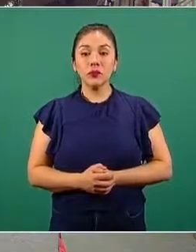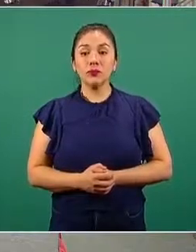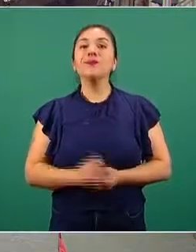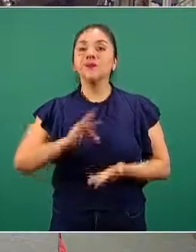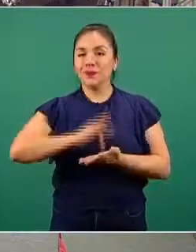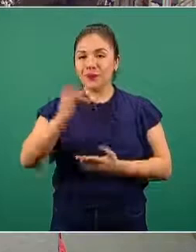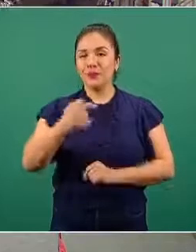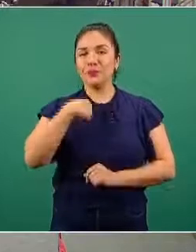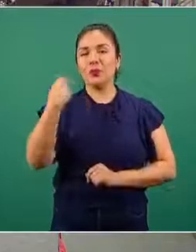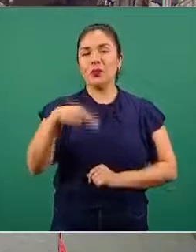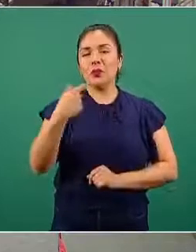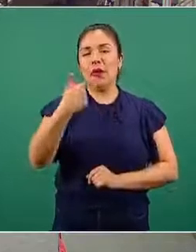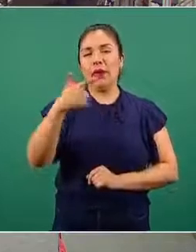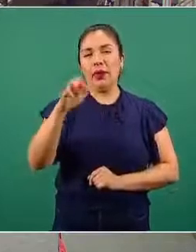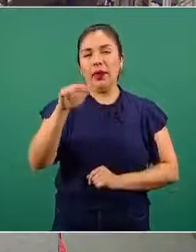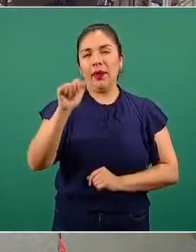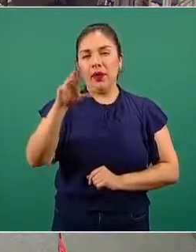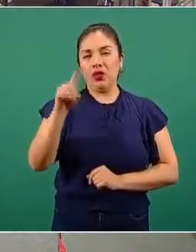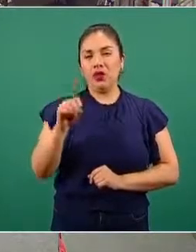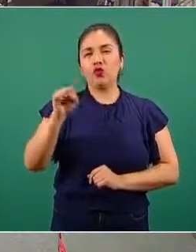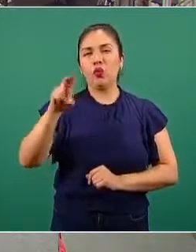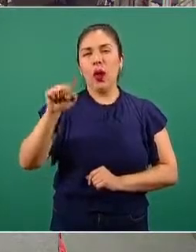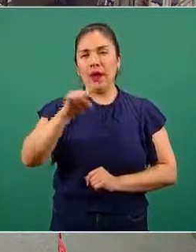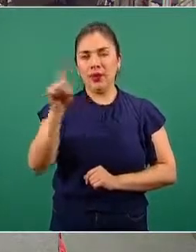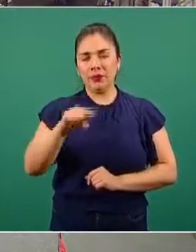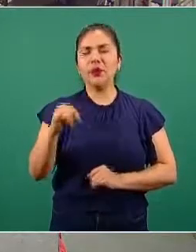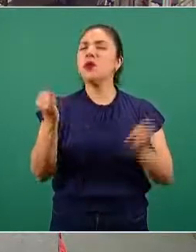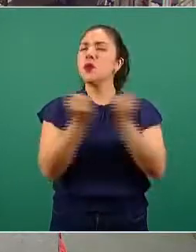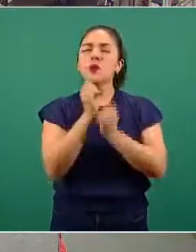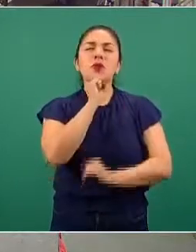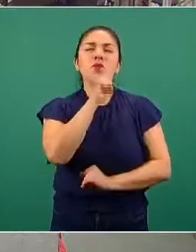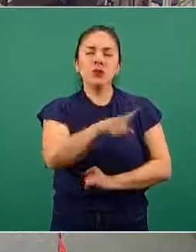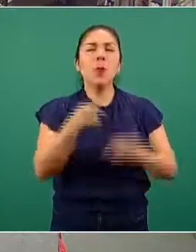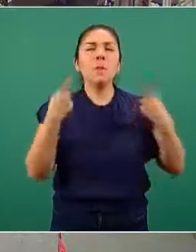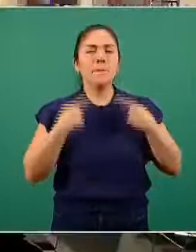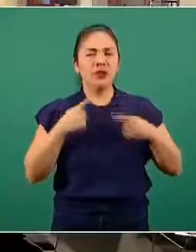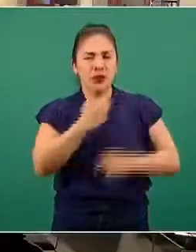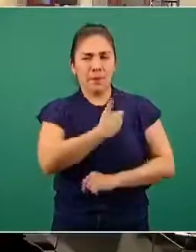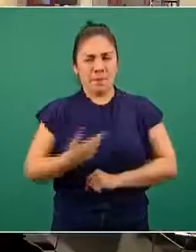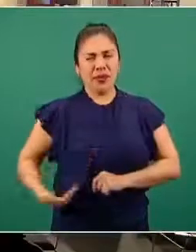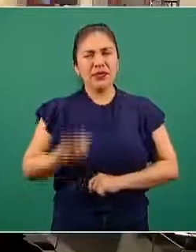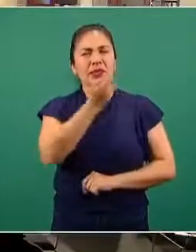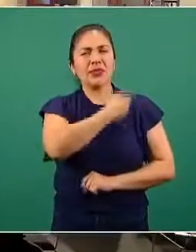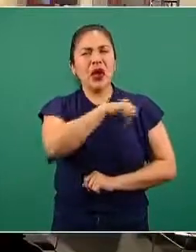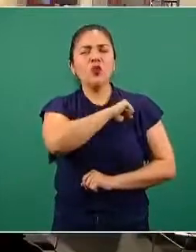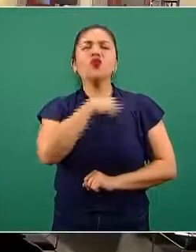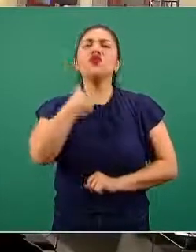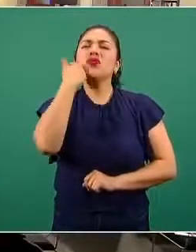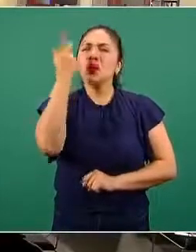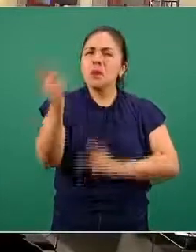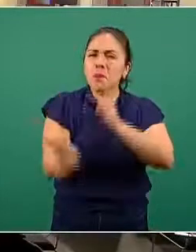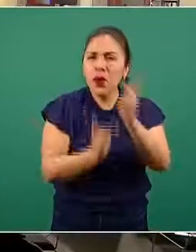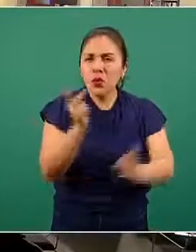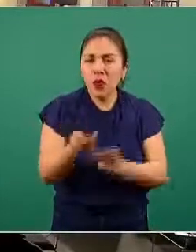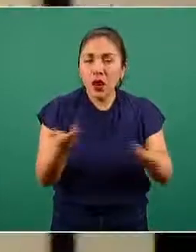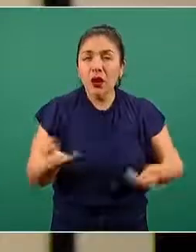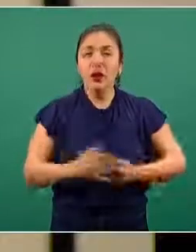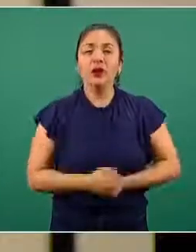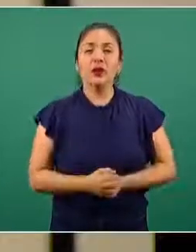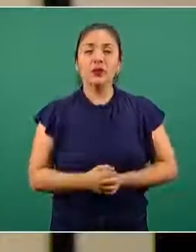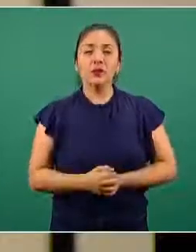Gracias, Gerardo Suárez, El Heraldo de México. También sobre la salud del presidente, quiero preguntar si